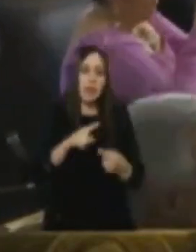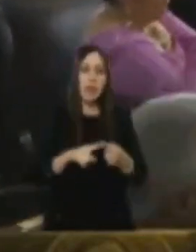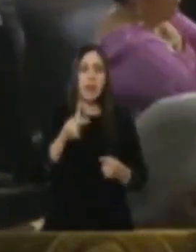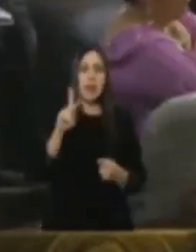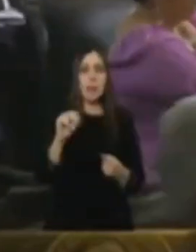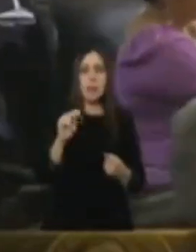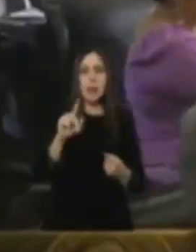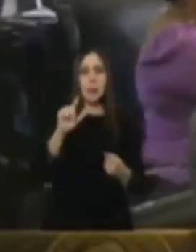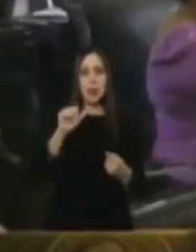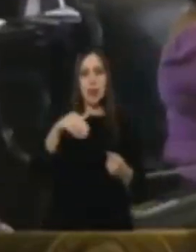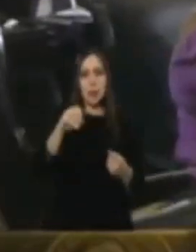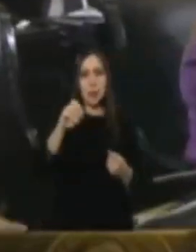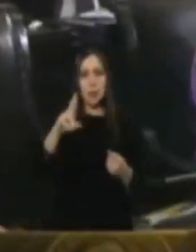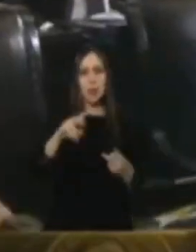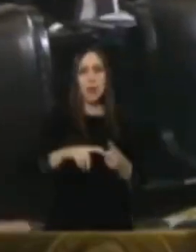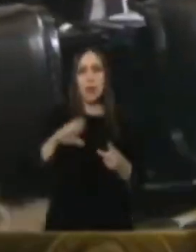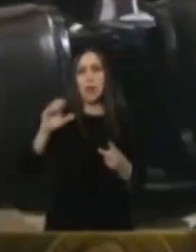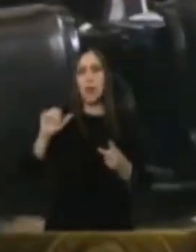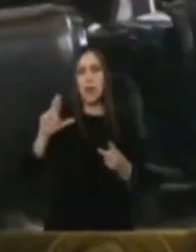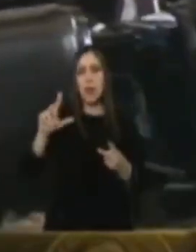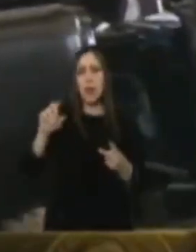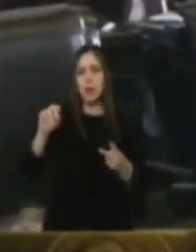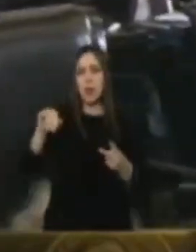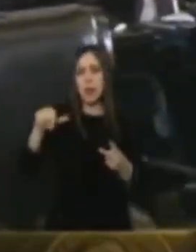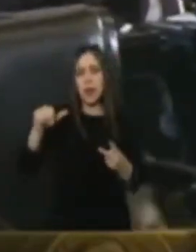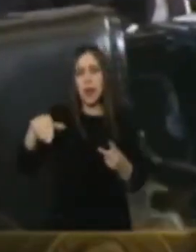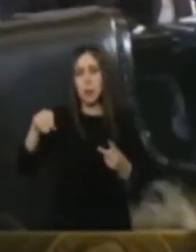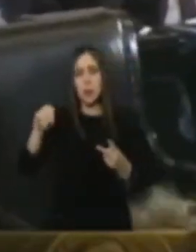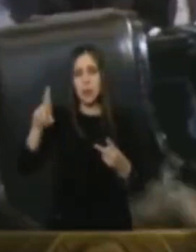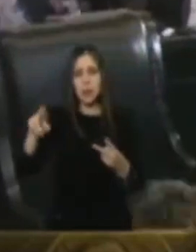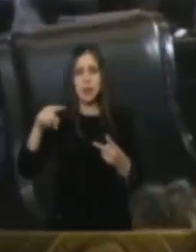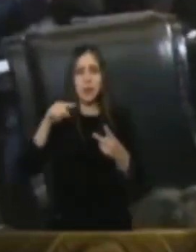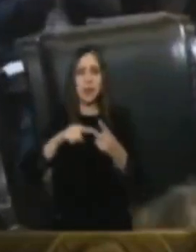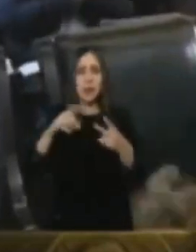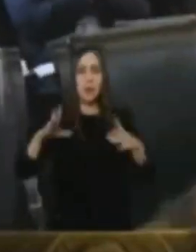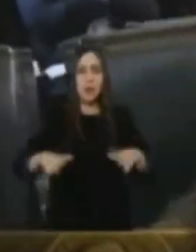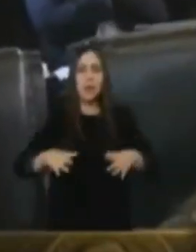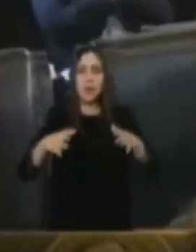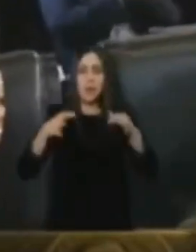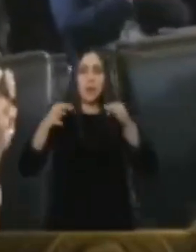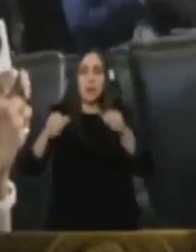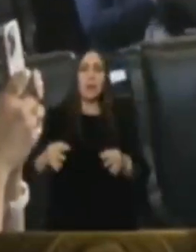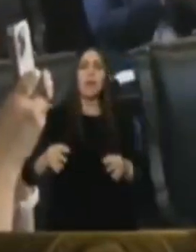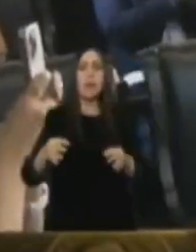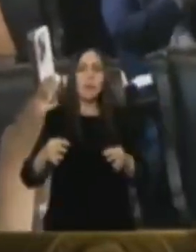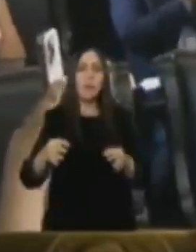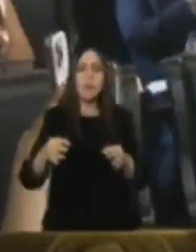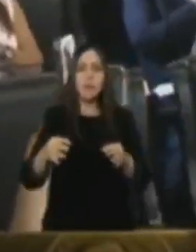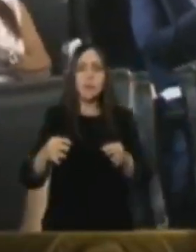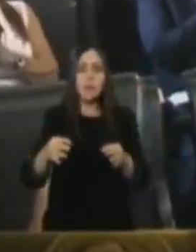Carolina Amor de Fournier, fundadora de la prensa